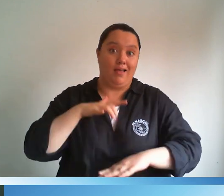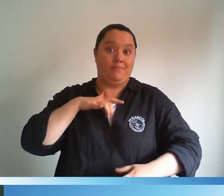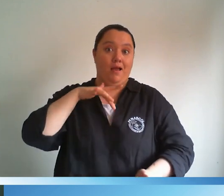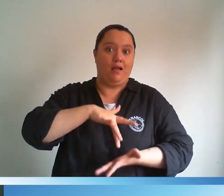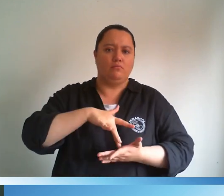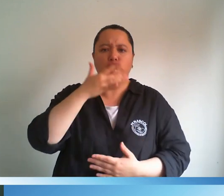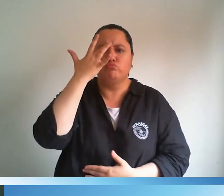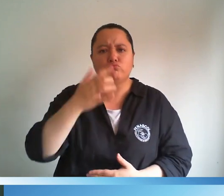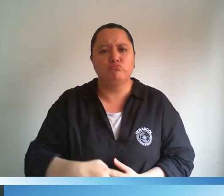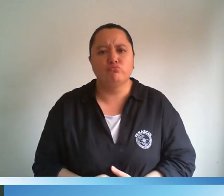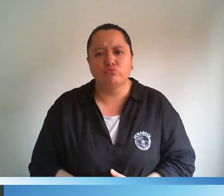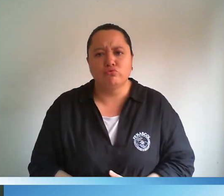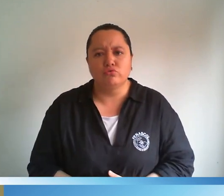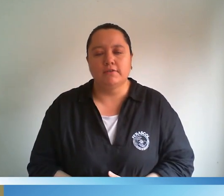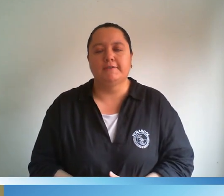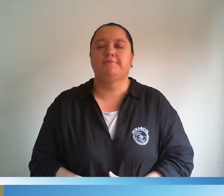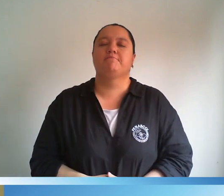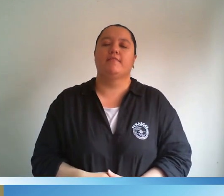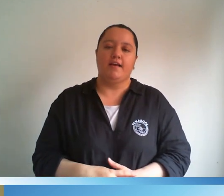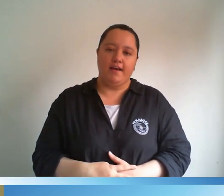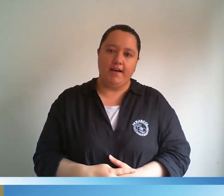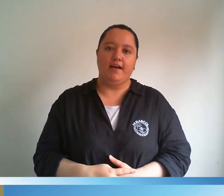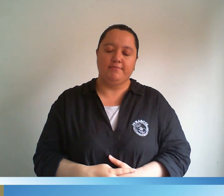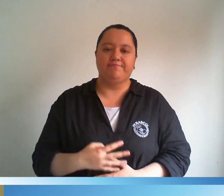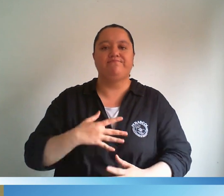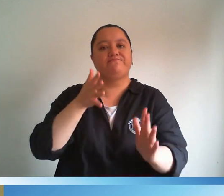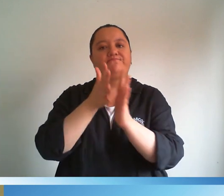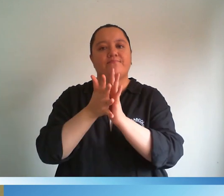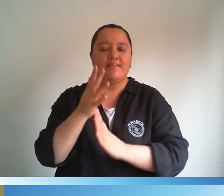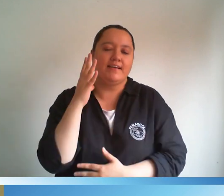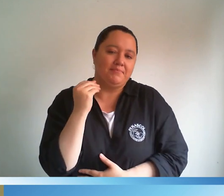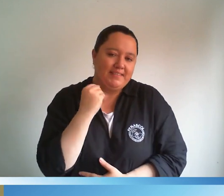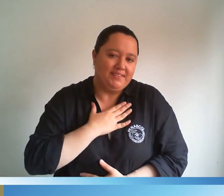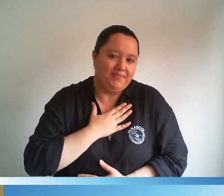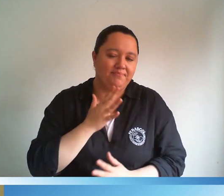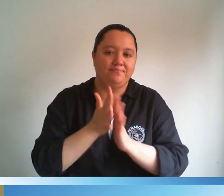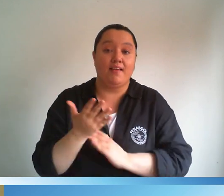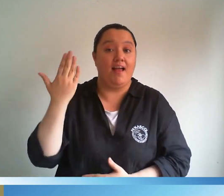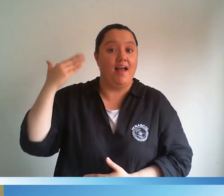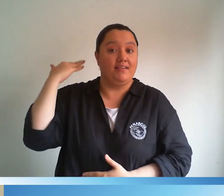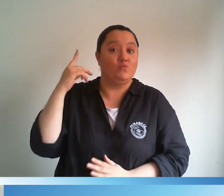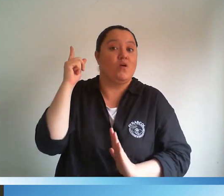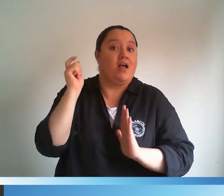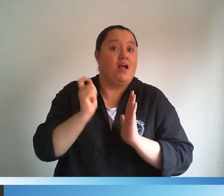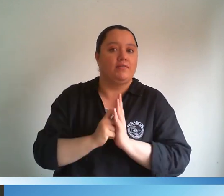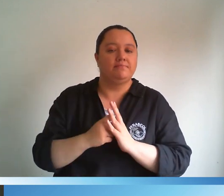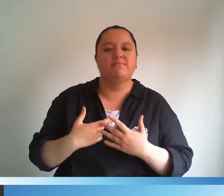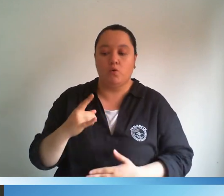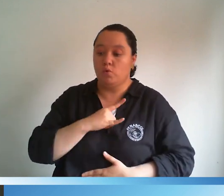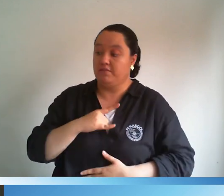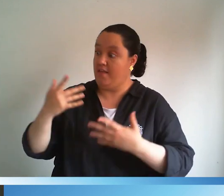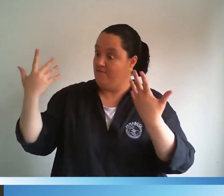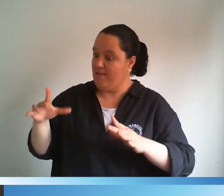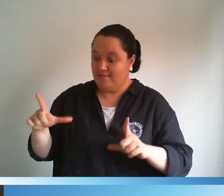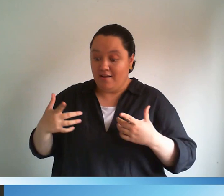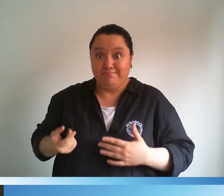¿qué te motiva a llegar temprano? Ah, bueno, pero les contaré una pequeña anécdota. Una vez, cuando